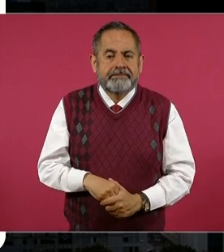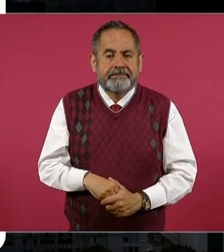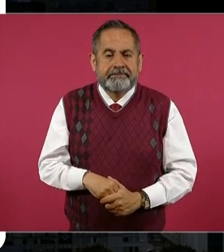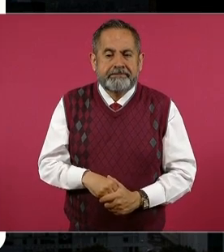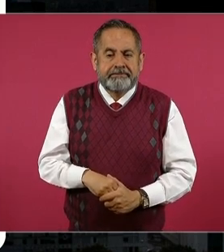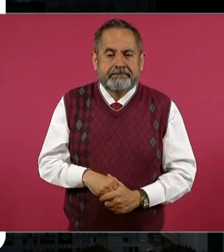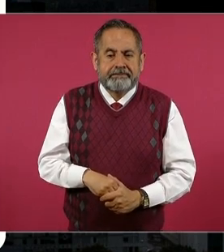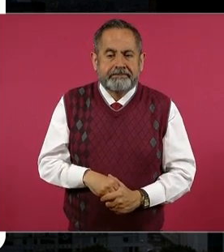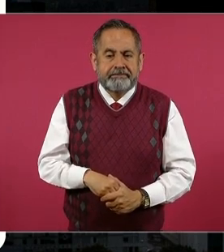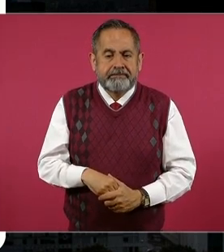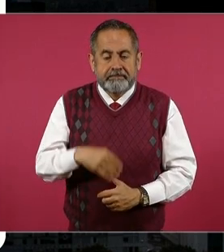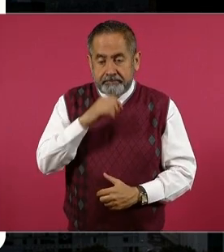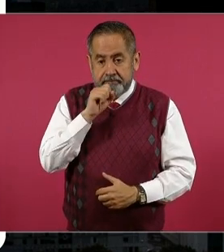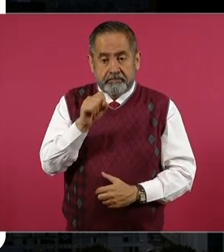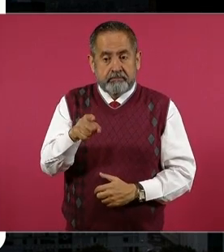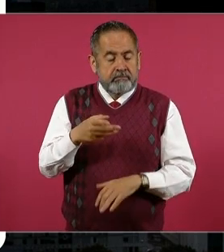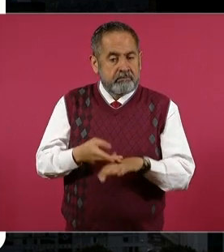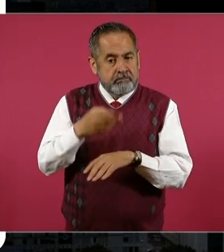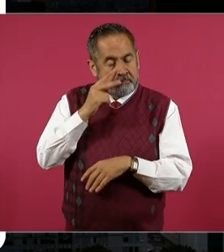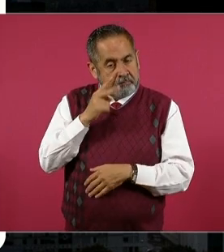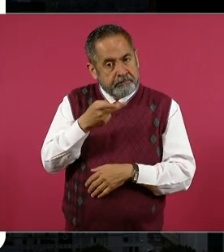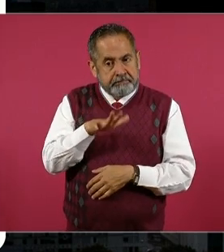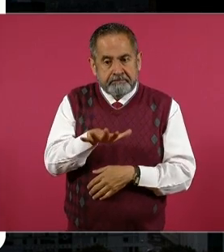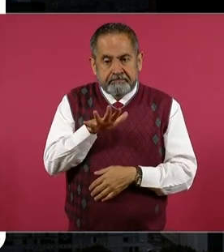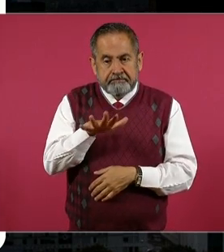Y esto fue muy notorio